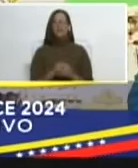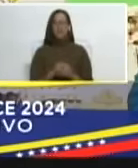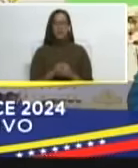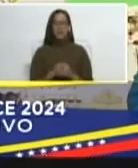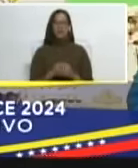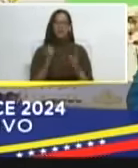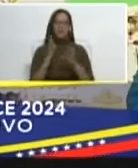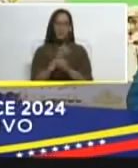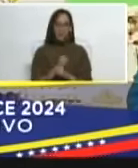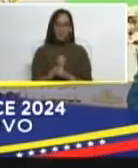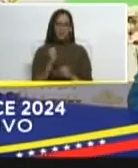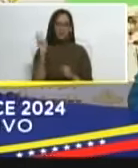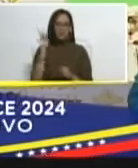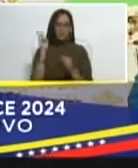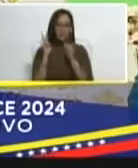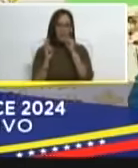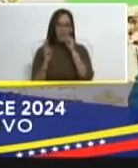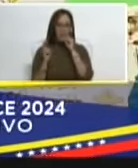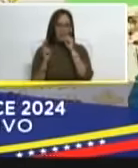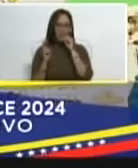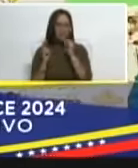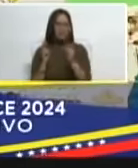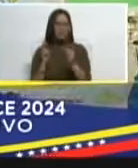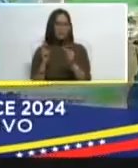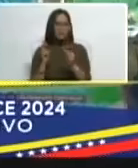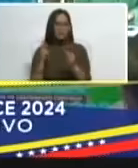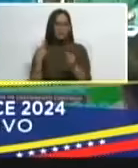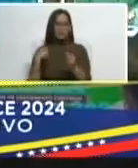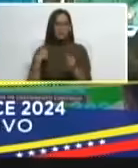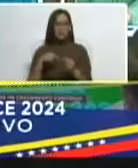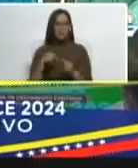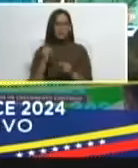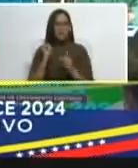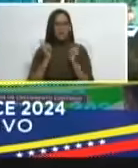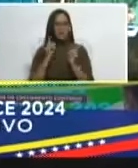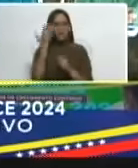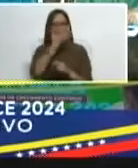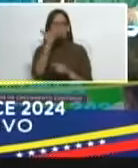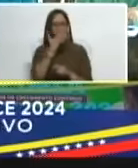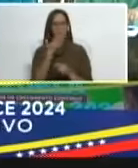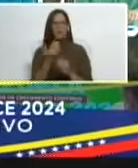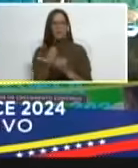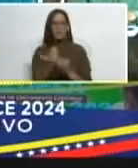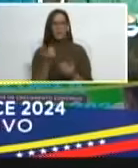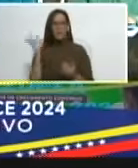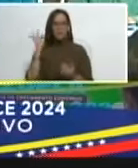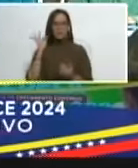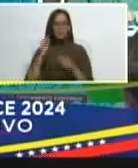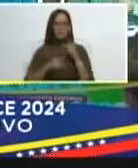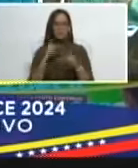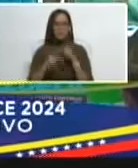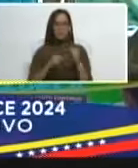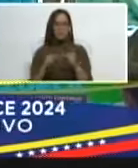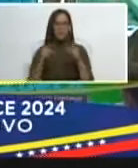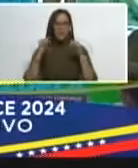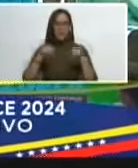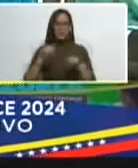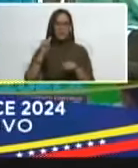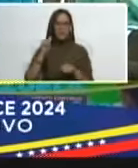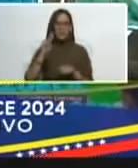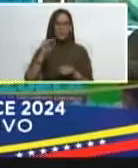Venezuela. Y el que todavía tenga alguna duda, venga a Expo Productiva, acá en Araure, para